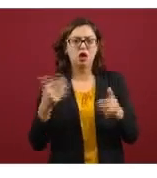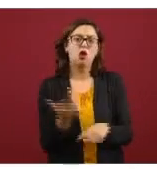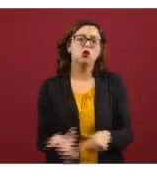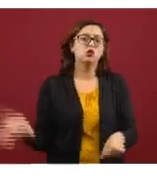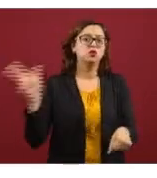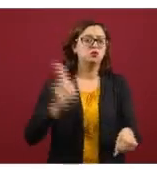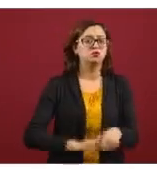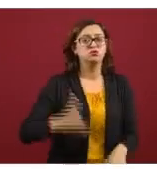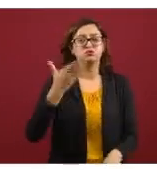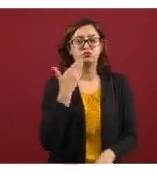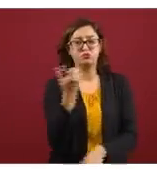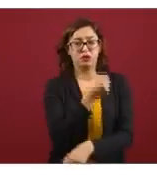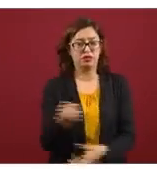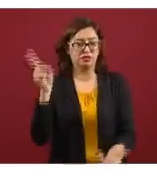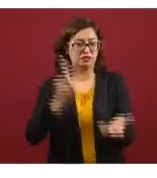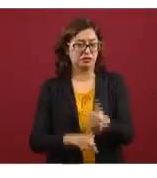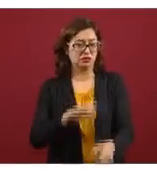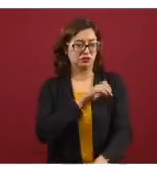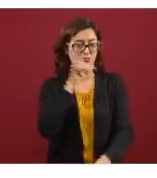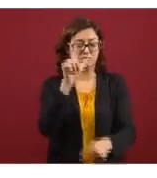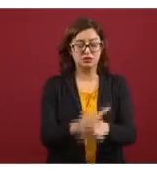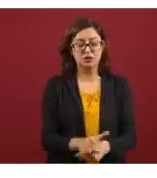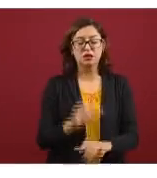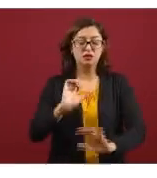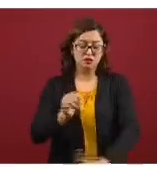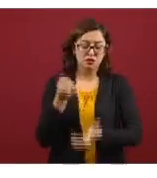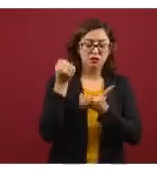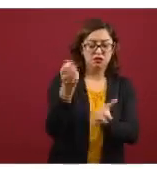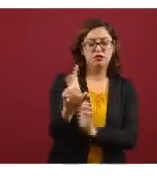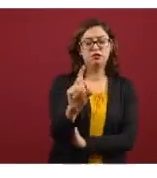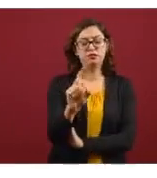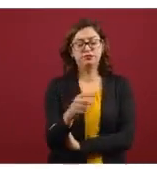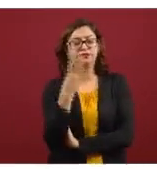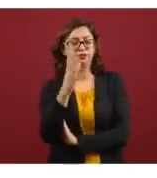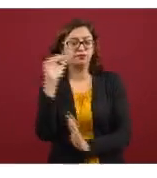especialidad, y vamos a tener una inversión de